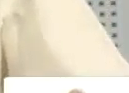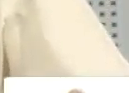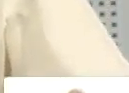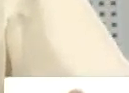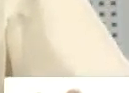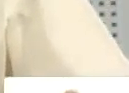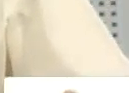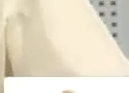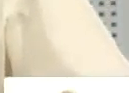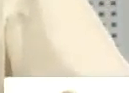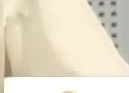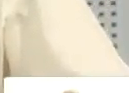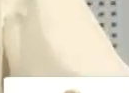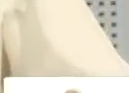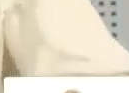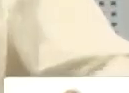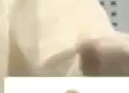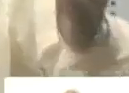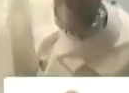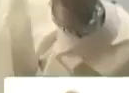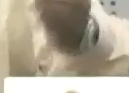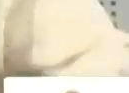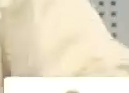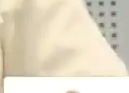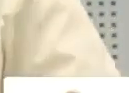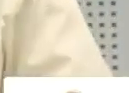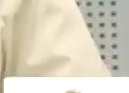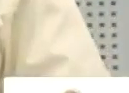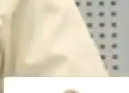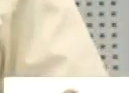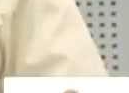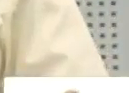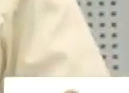interna para desestabilizar con violencia a nuestra hermana Bolivia.